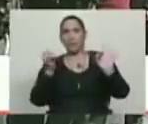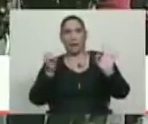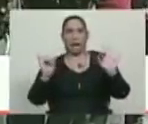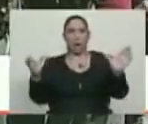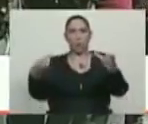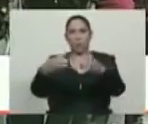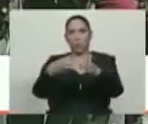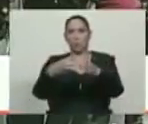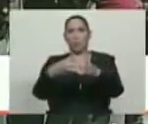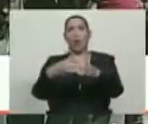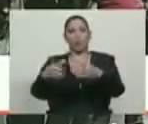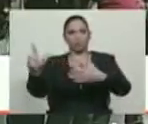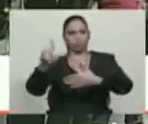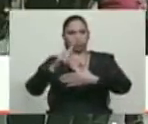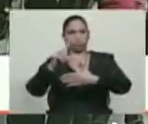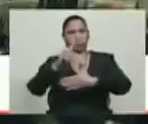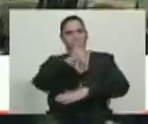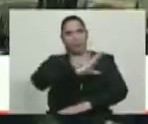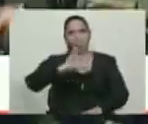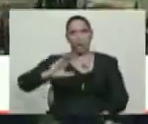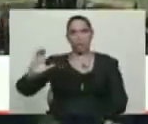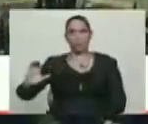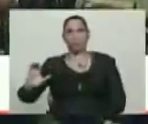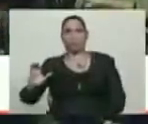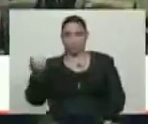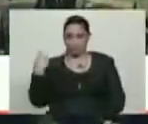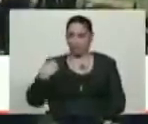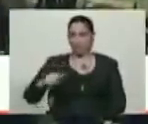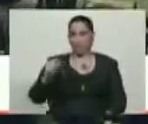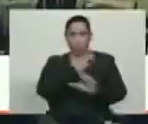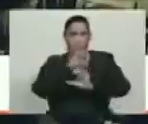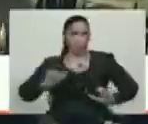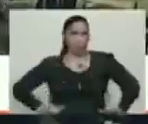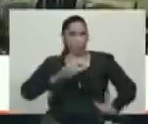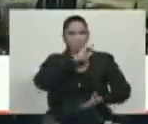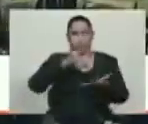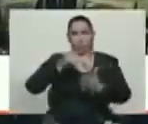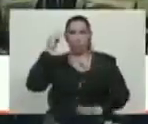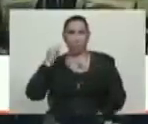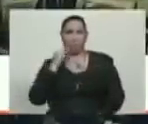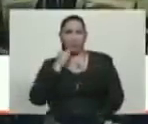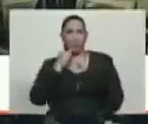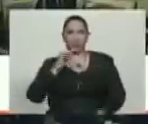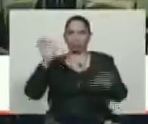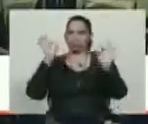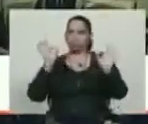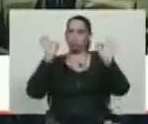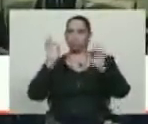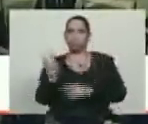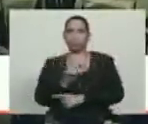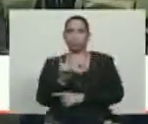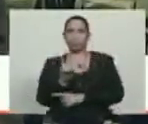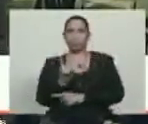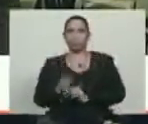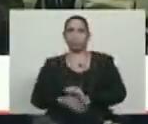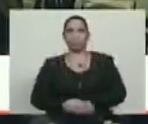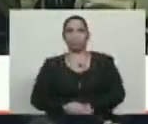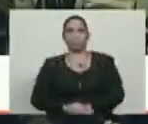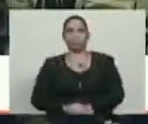alguno en América Latina y el Caribe, las tiene la Guardia Nacional Bolivariana de Venezuela.